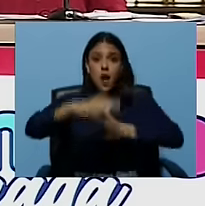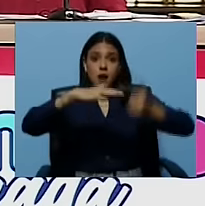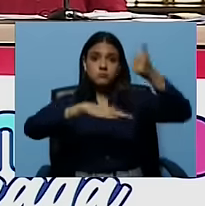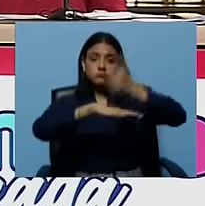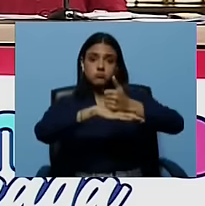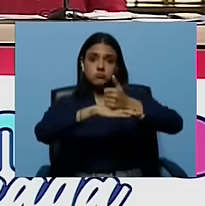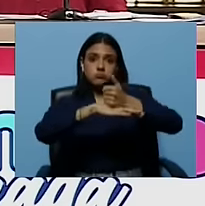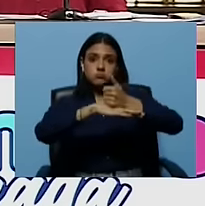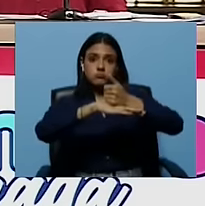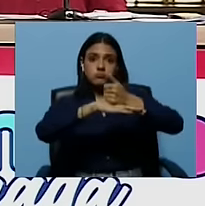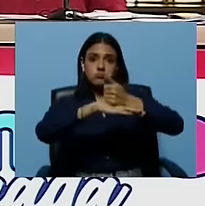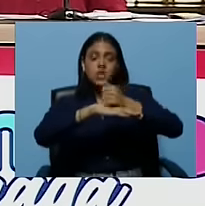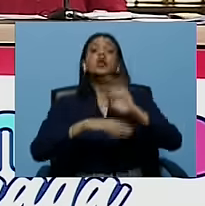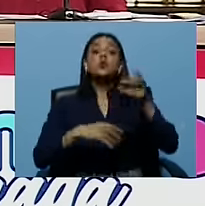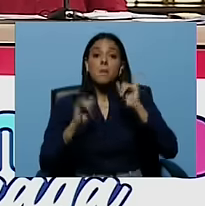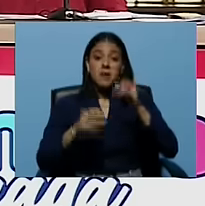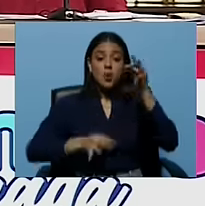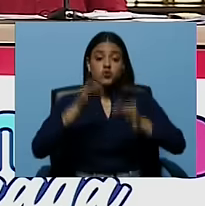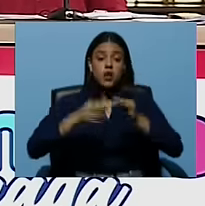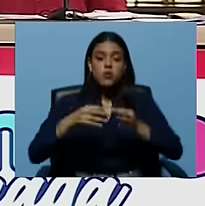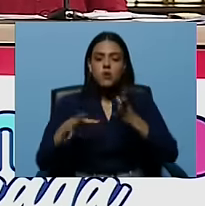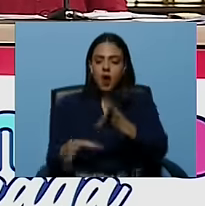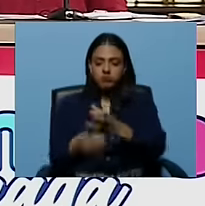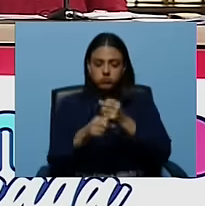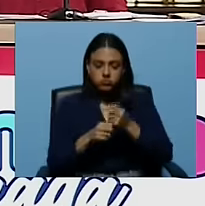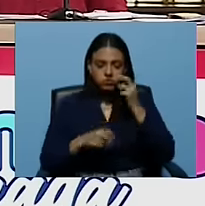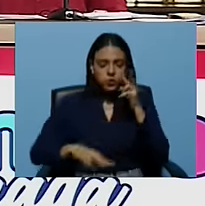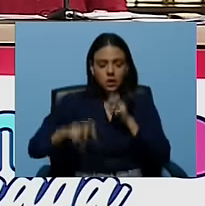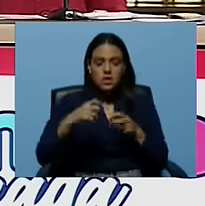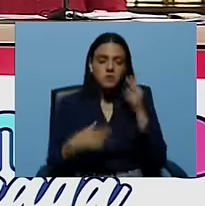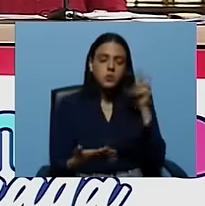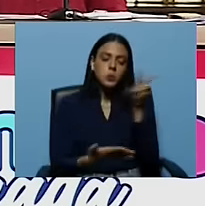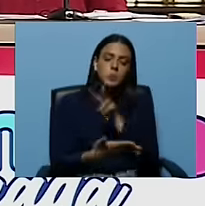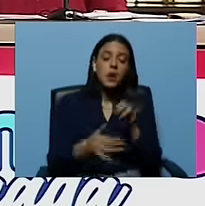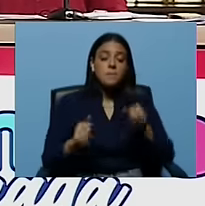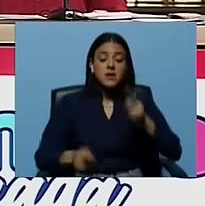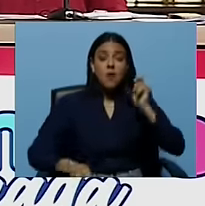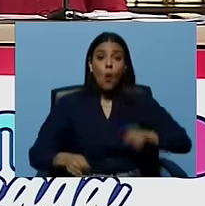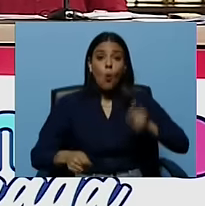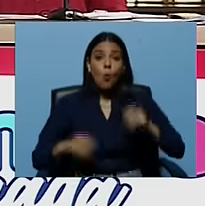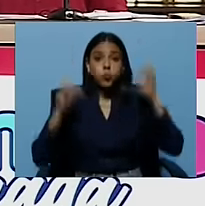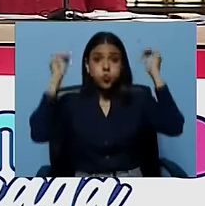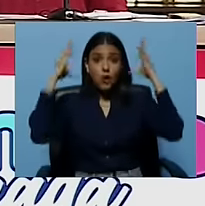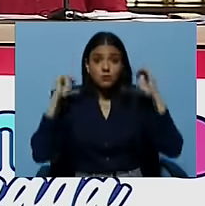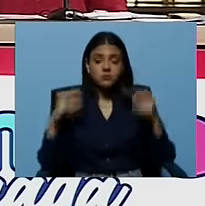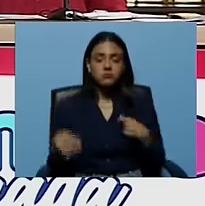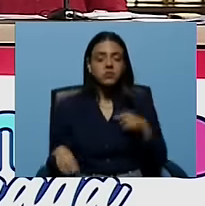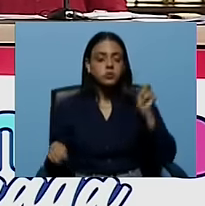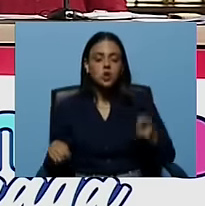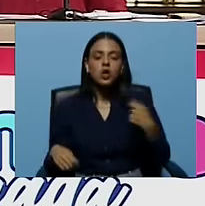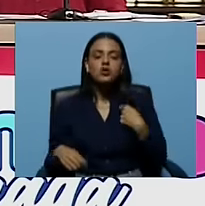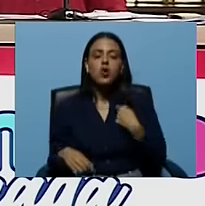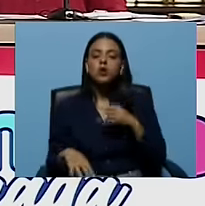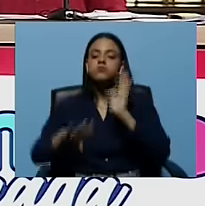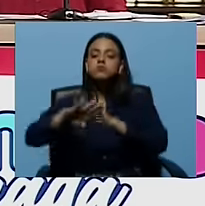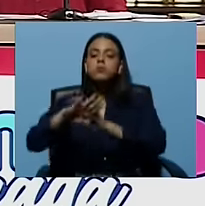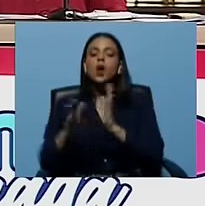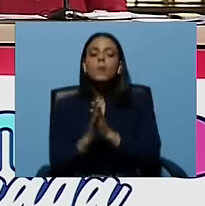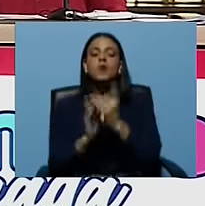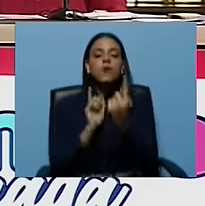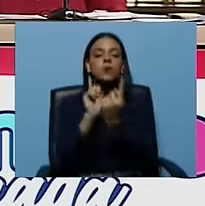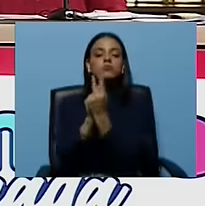El tribunal acoge la causa. Y el tribunal dice, la juez, dice una juez, bueno, cito a Nicolás